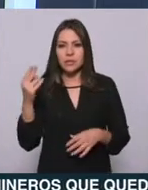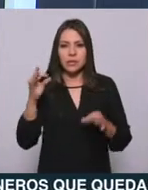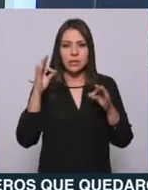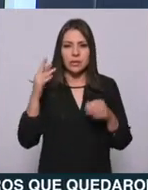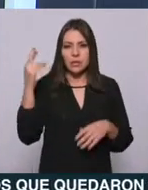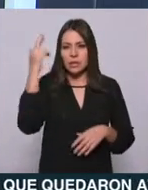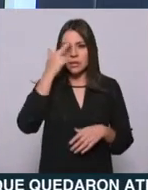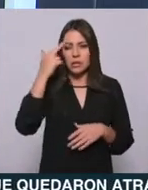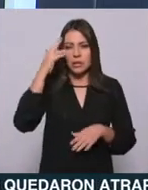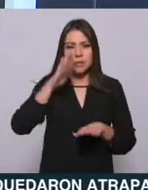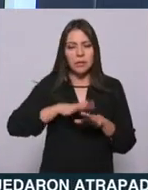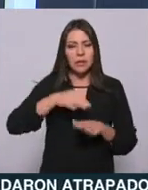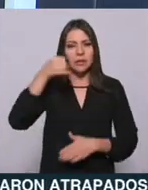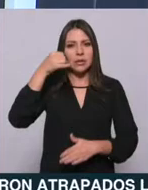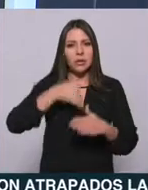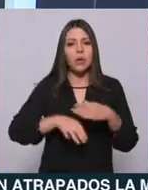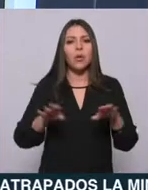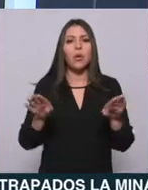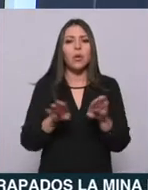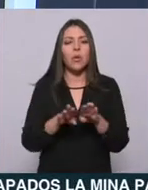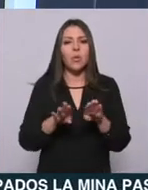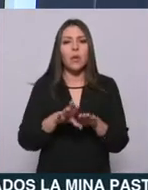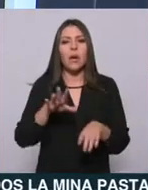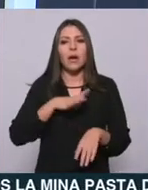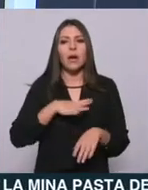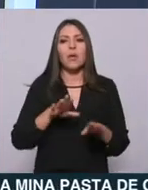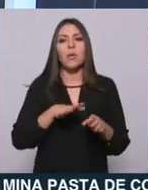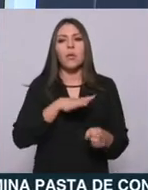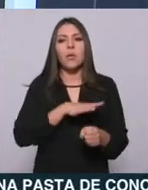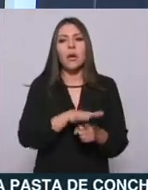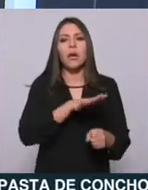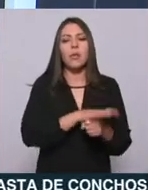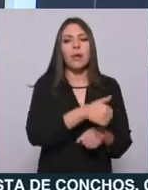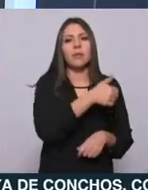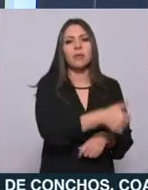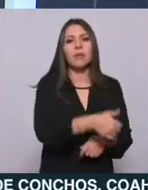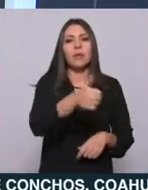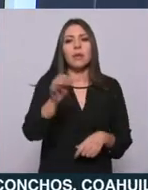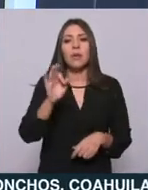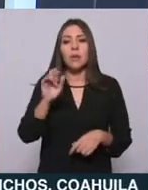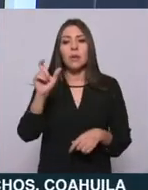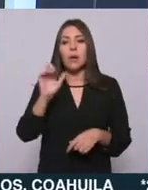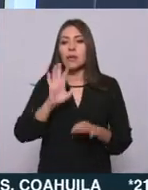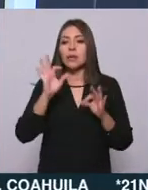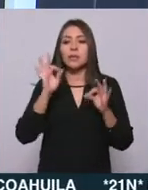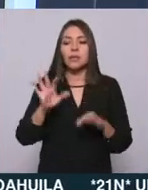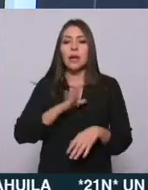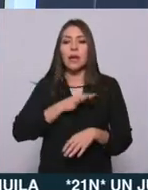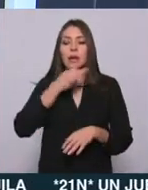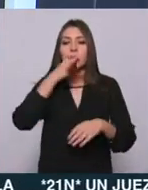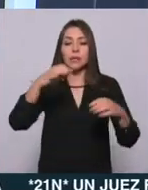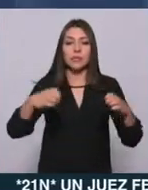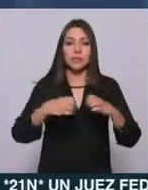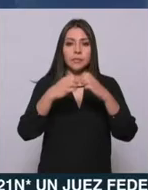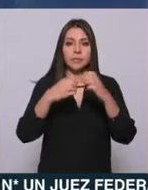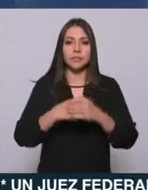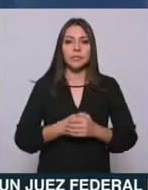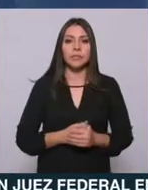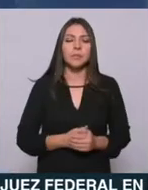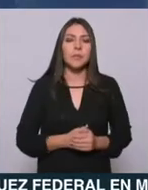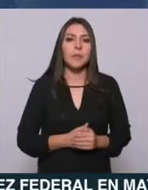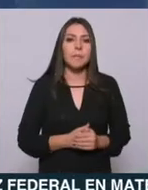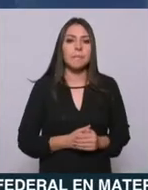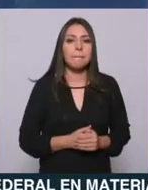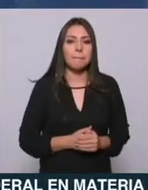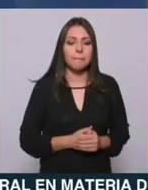análisis necesario de cómo es que se encuentra y cuál podría ser el panorama una vez que ya se tiene la alerta. Sí, claro, que la alerta tendría